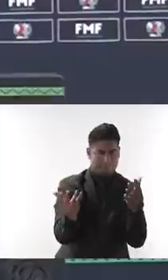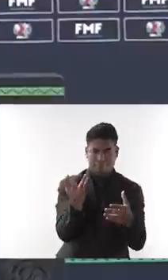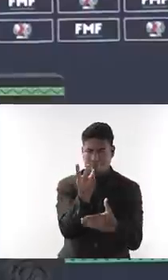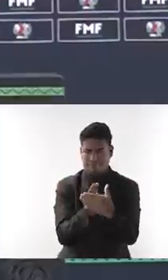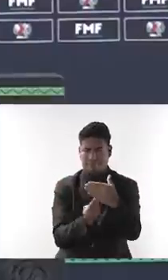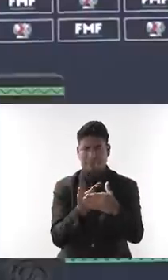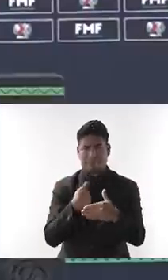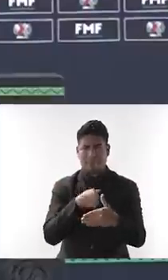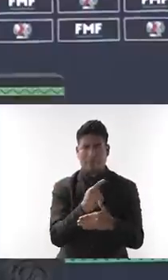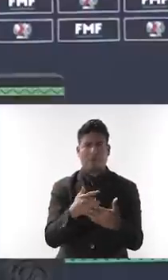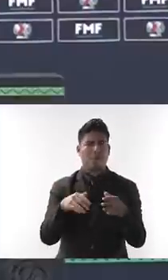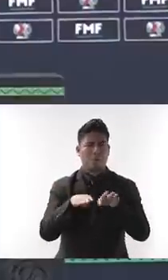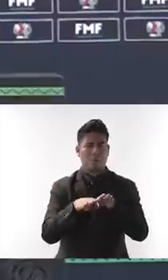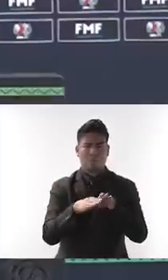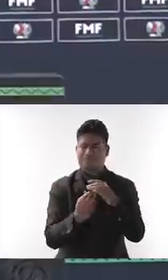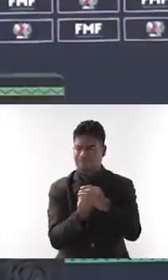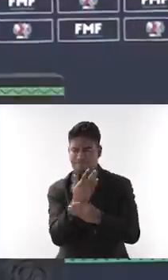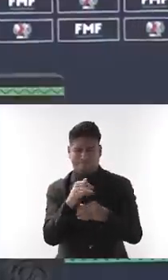de la reestructura,